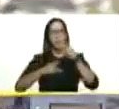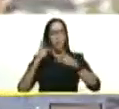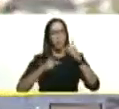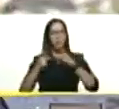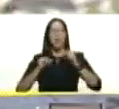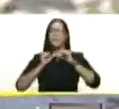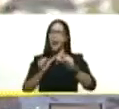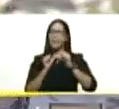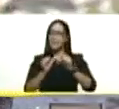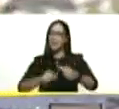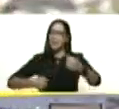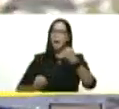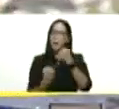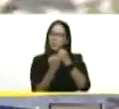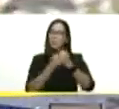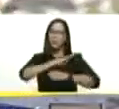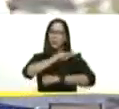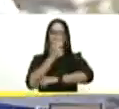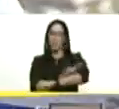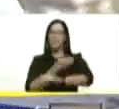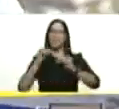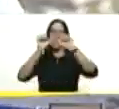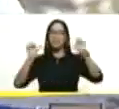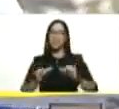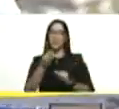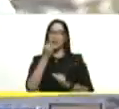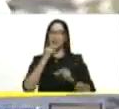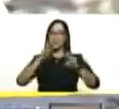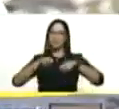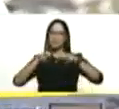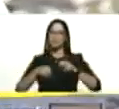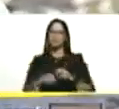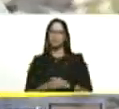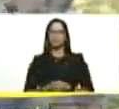seguir apoyando y fortaleciendo el sistema agroalimentario, mi comandante jefe.